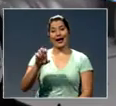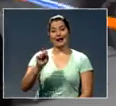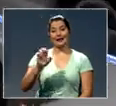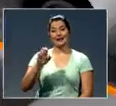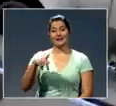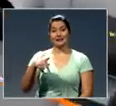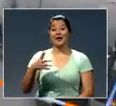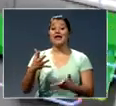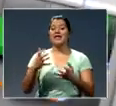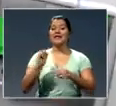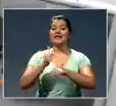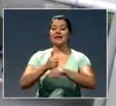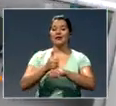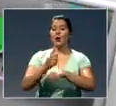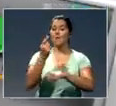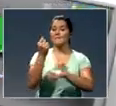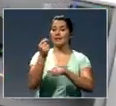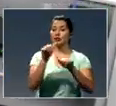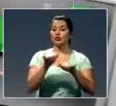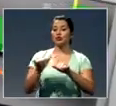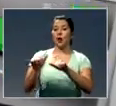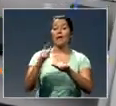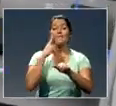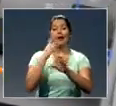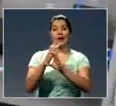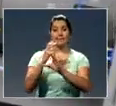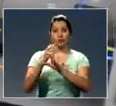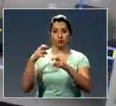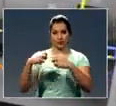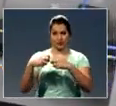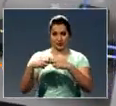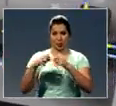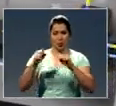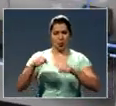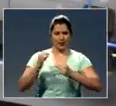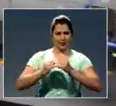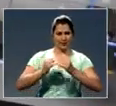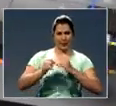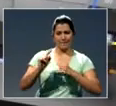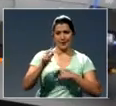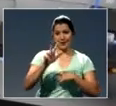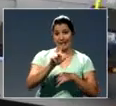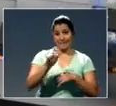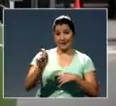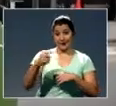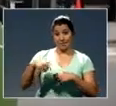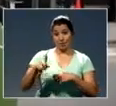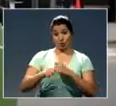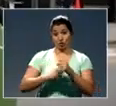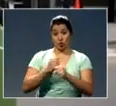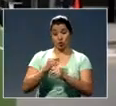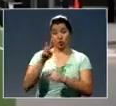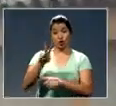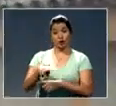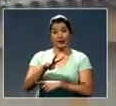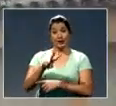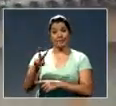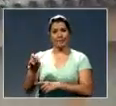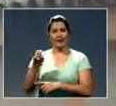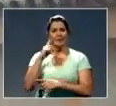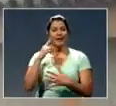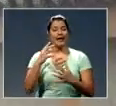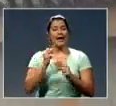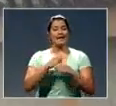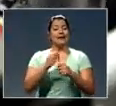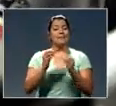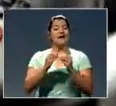eléctrica para la carga de buses eléctricos a nivel nacional, que estará concluida durante el primer trimestre del 2020, con el fin de facilitar la incorporación de este tipo